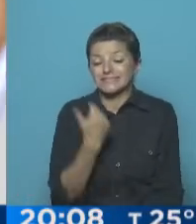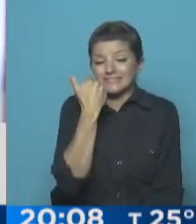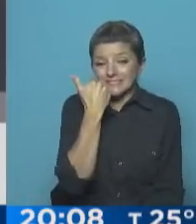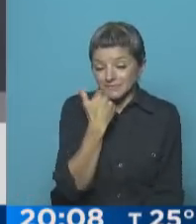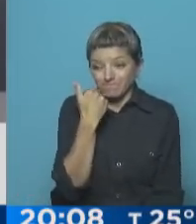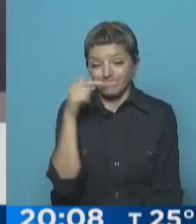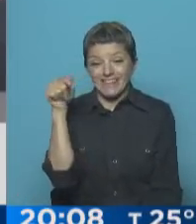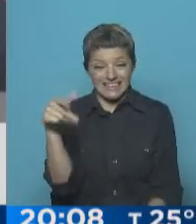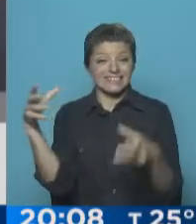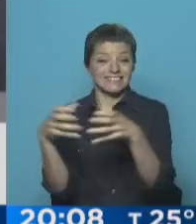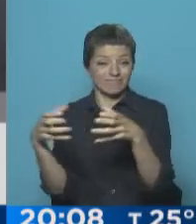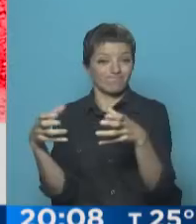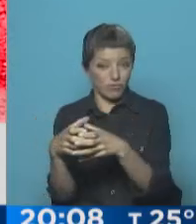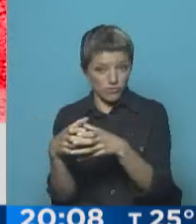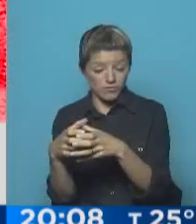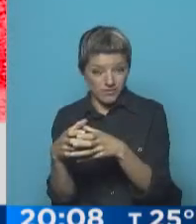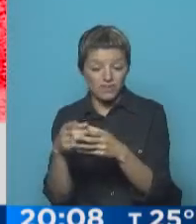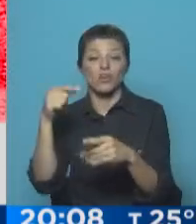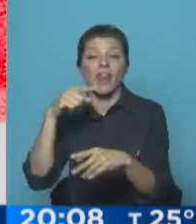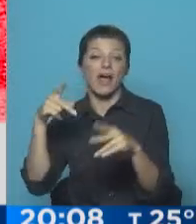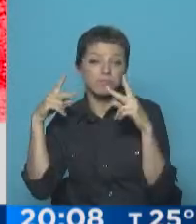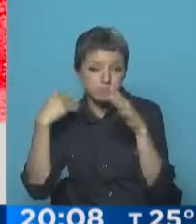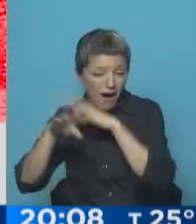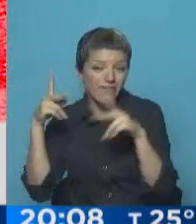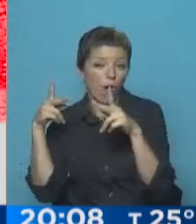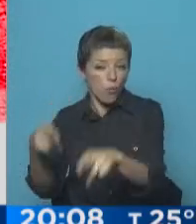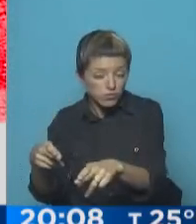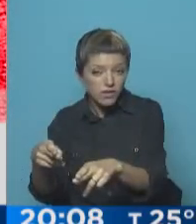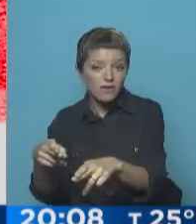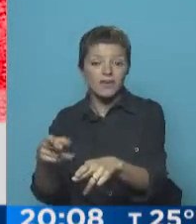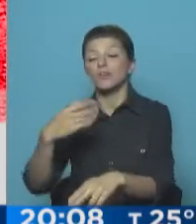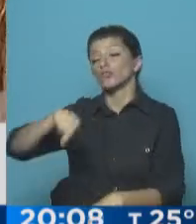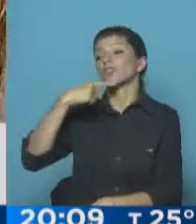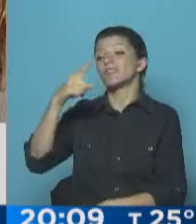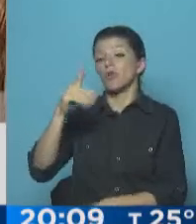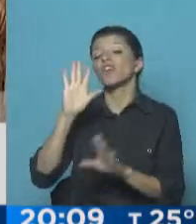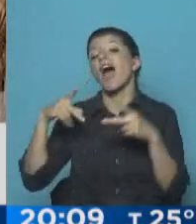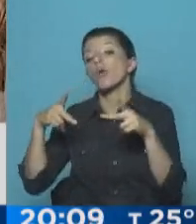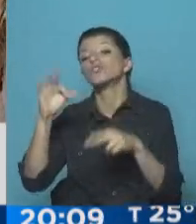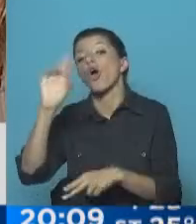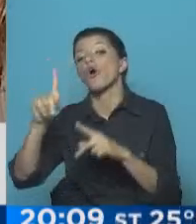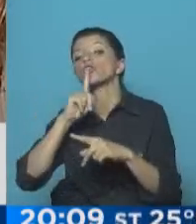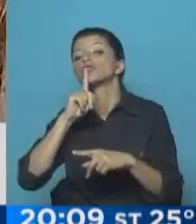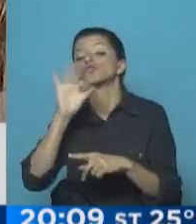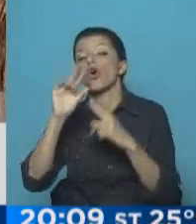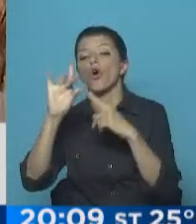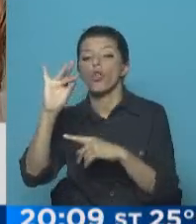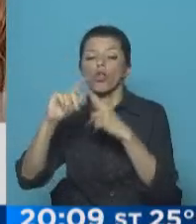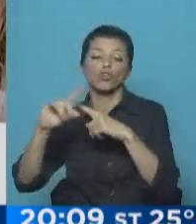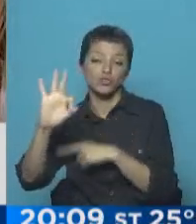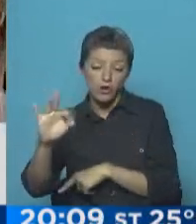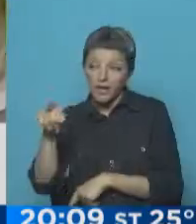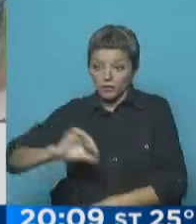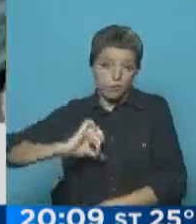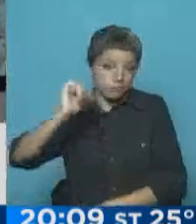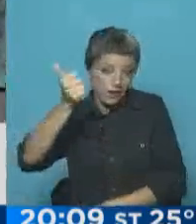que impulsaba estas medidas más tradicionales, más de ajuste ortodoxo que llamamos nosotros, ganó la elección y a los pocos días está aplicando lo que